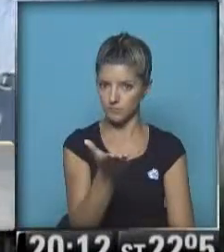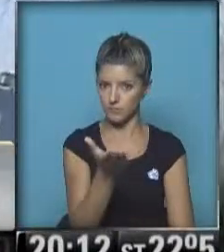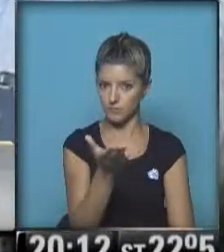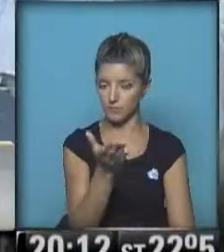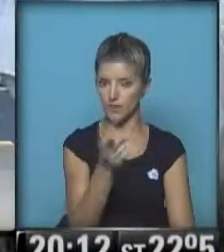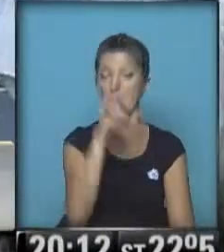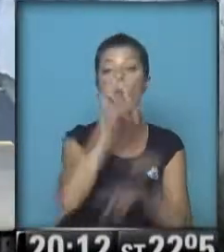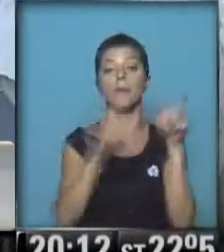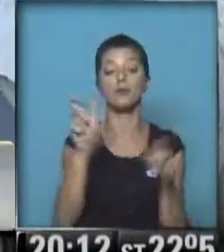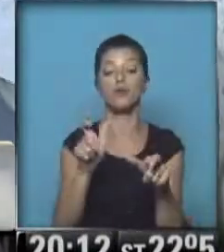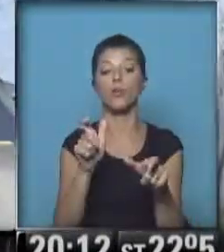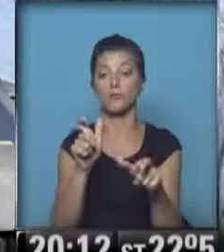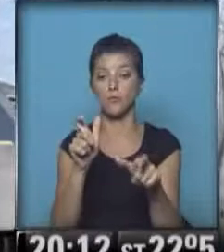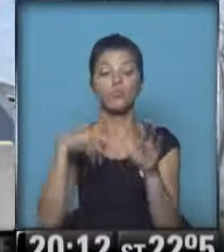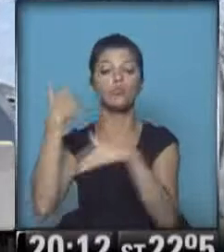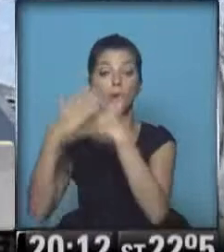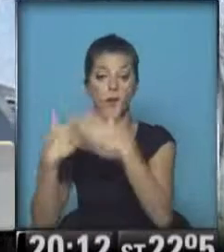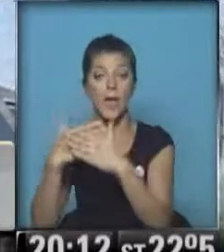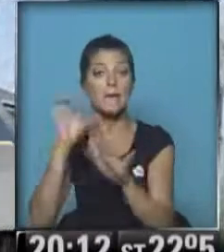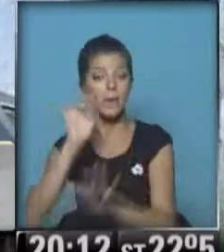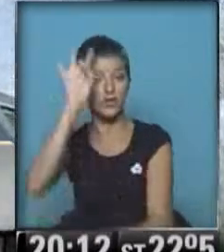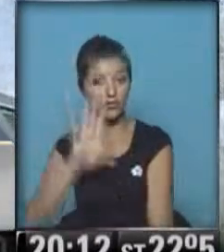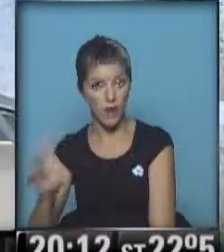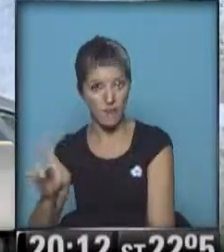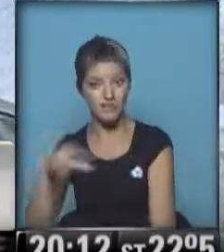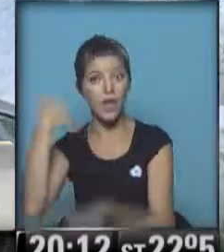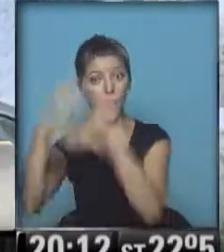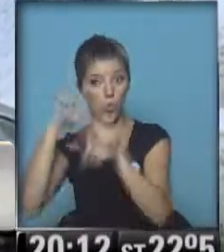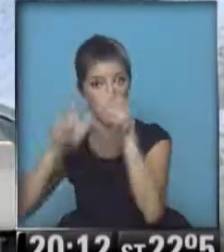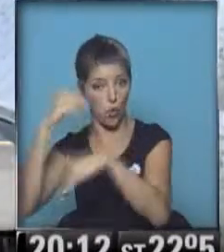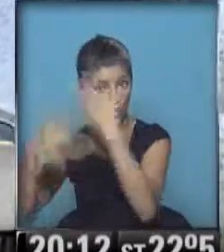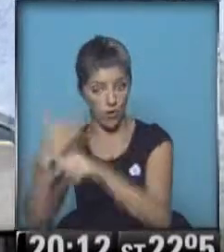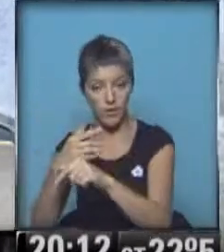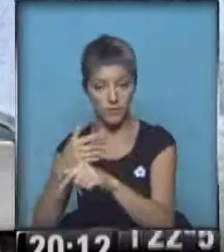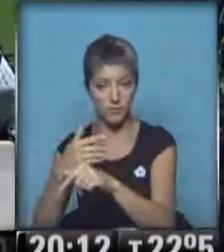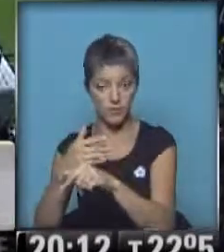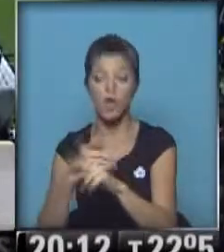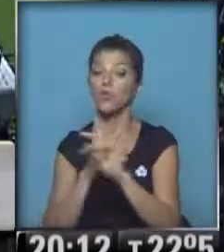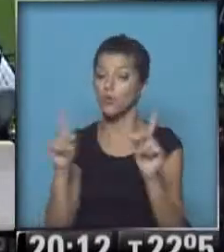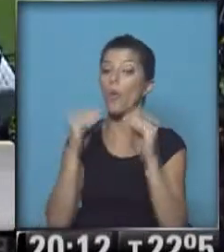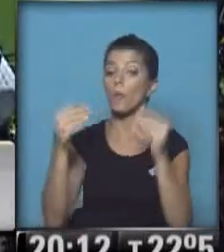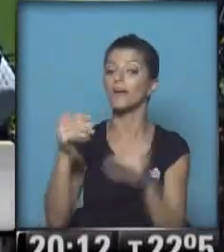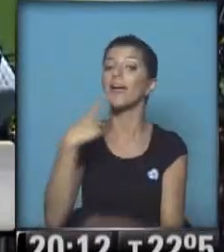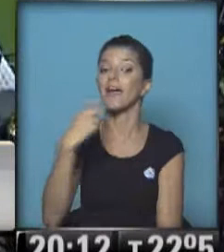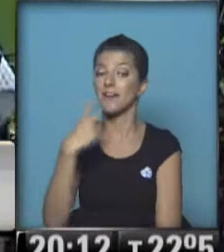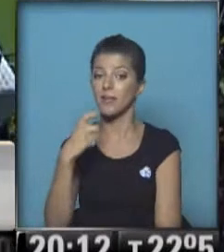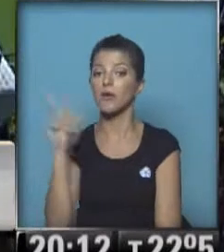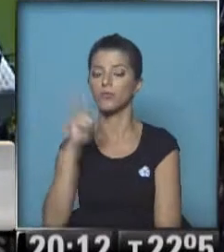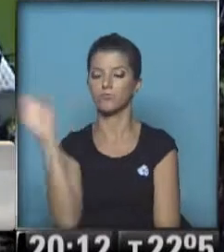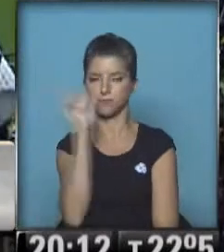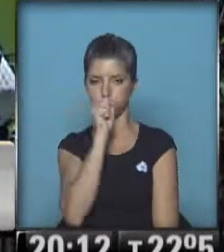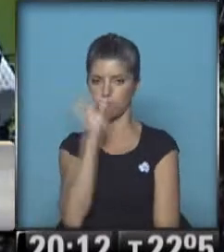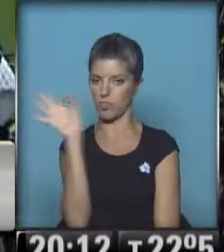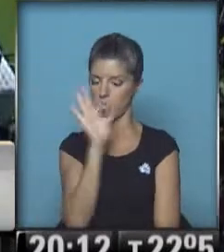los protagonistas. No solo de los futbolistas, porque en River guardan muchísimo